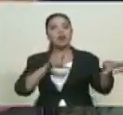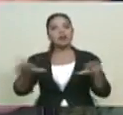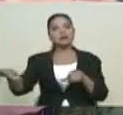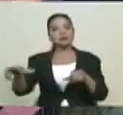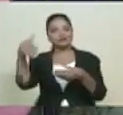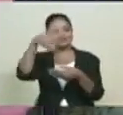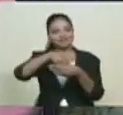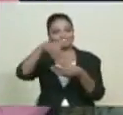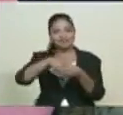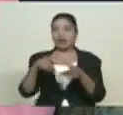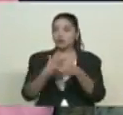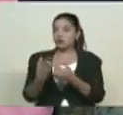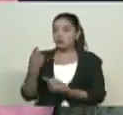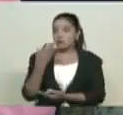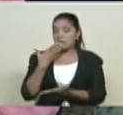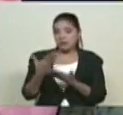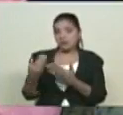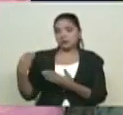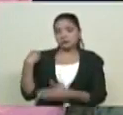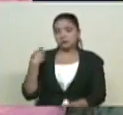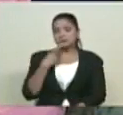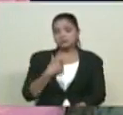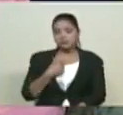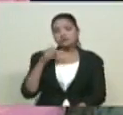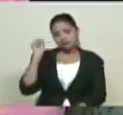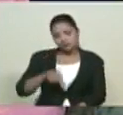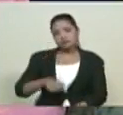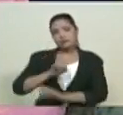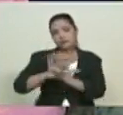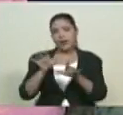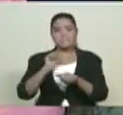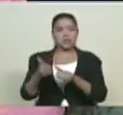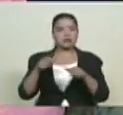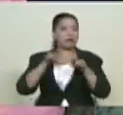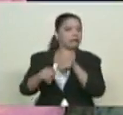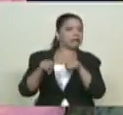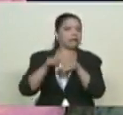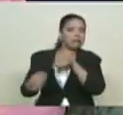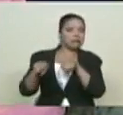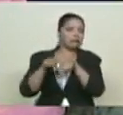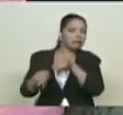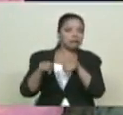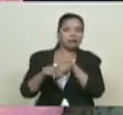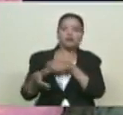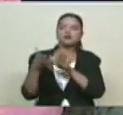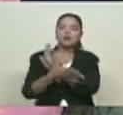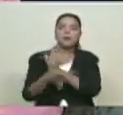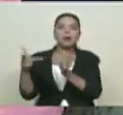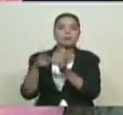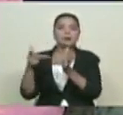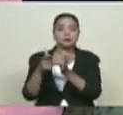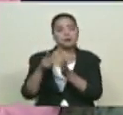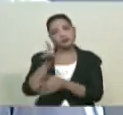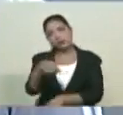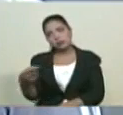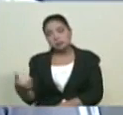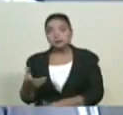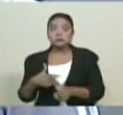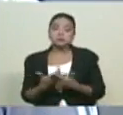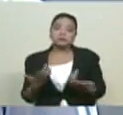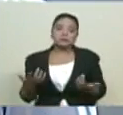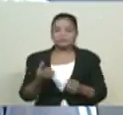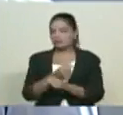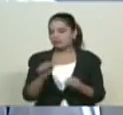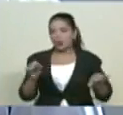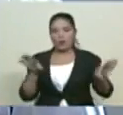Si ese planteamiento que usted está haciendo, que en efecto ocurre, que empiezan a criticar lo que tiene que ver con la participación, fuera cierto, pues no se hubiera